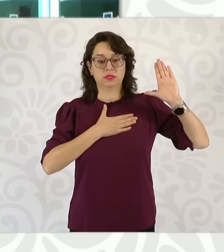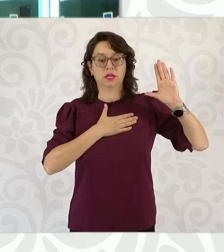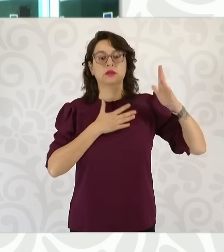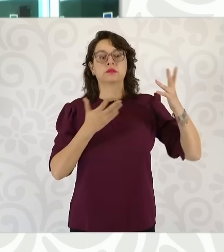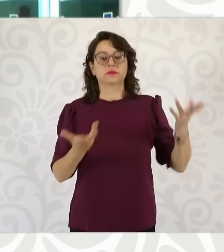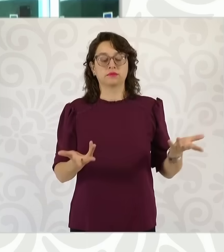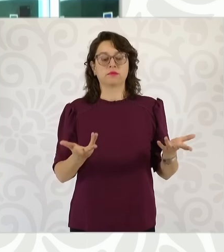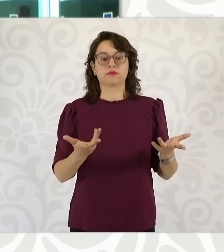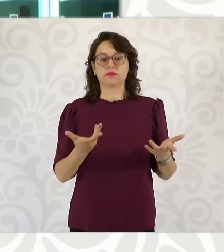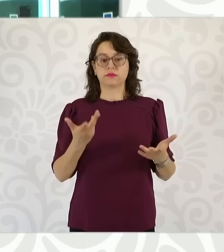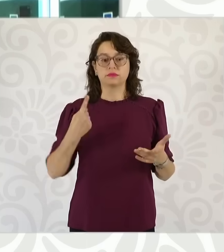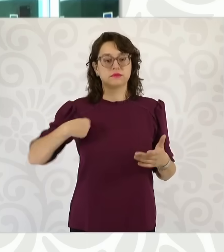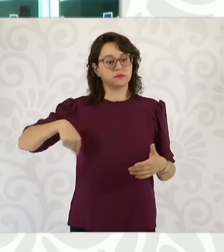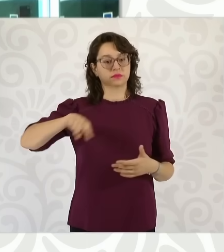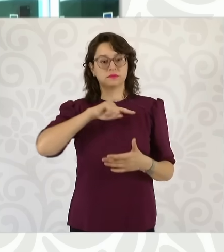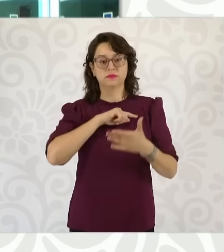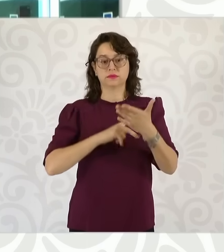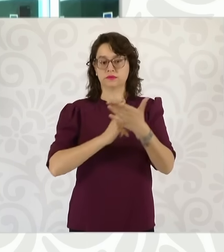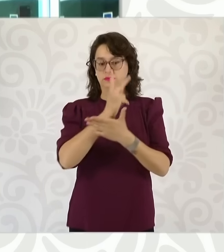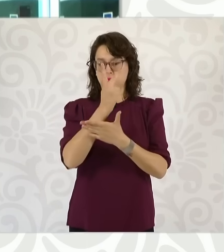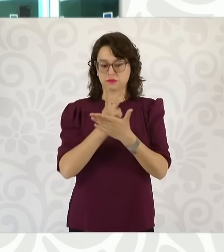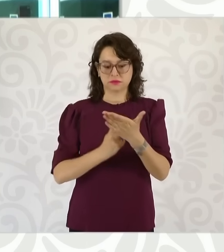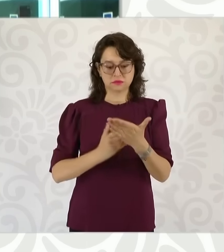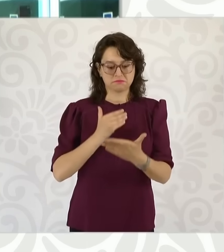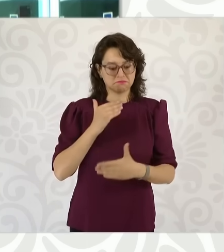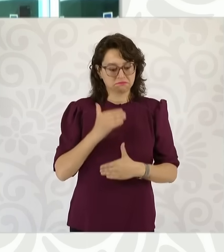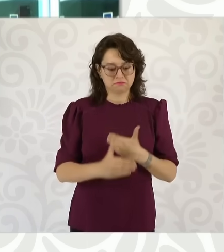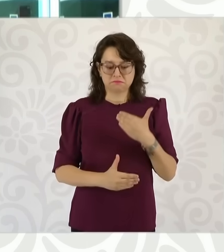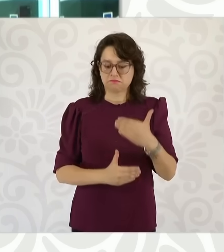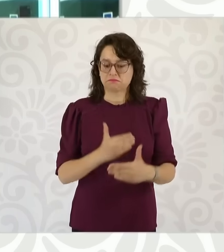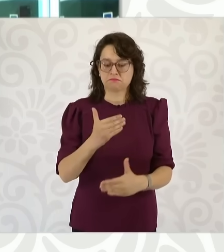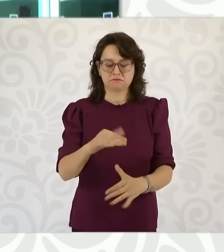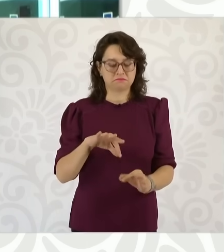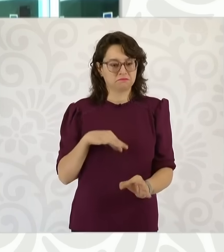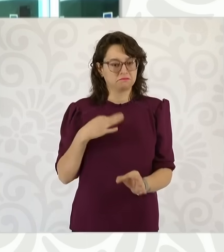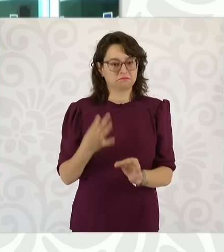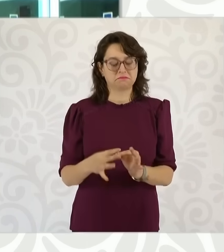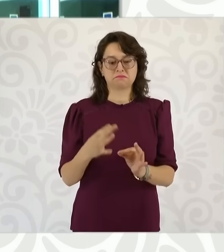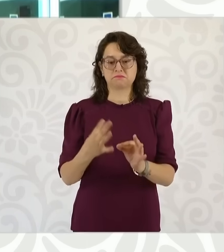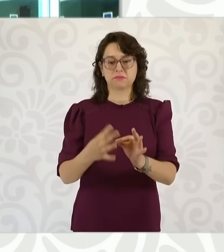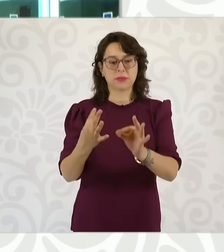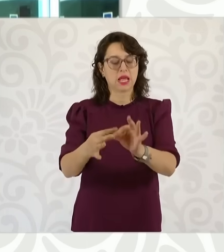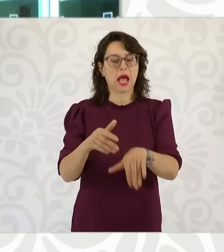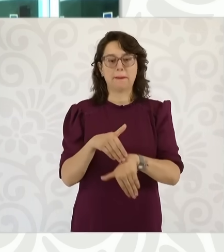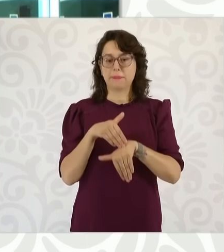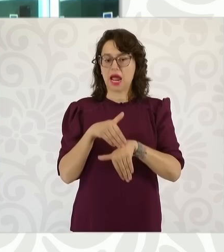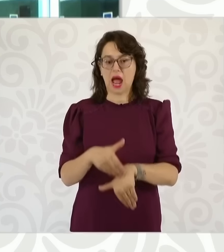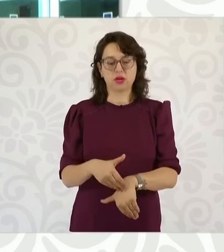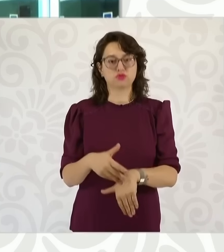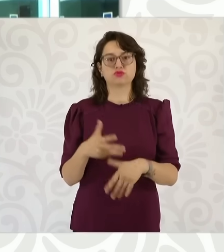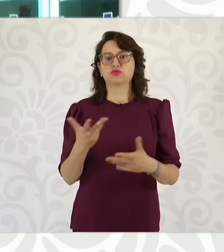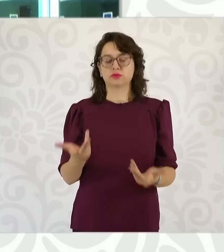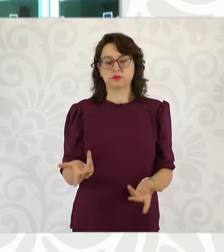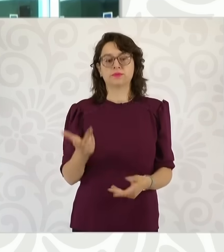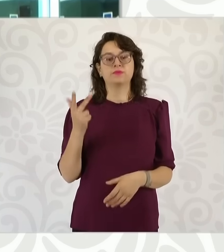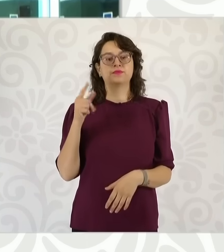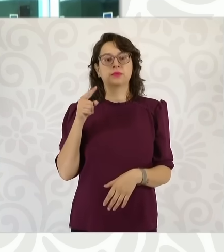a apegarnos al programa que viene a consolidar todo este modelo de salud del doctor, del